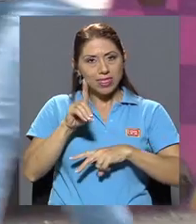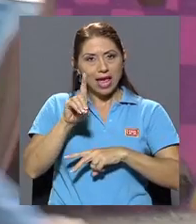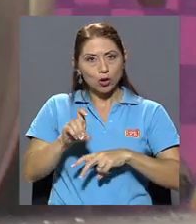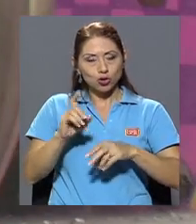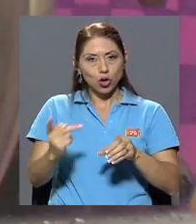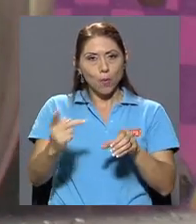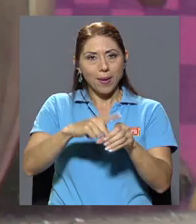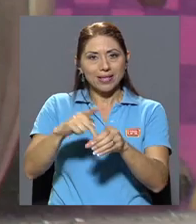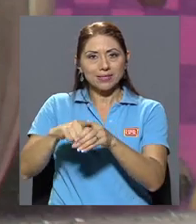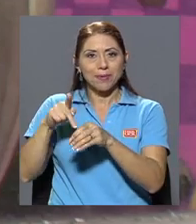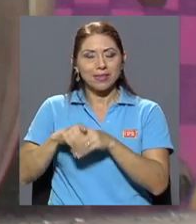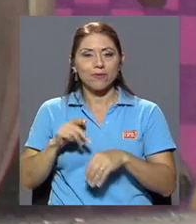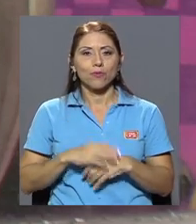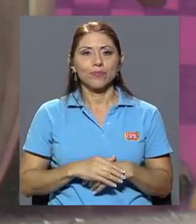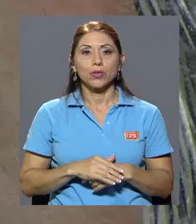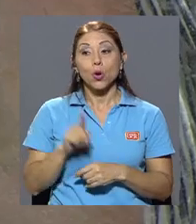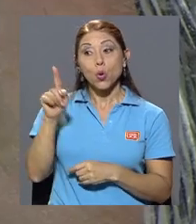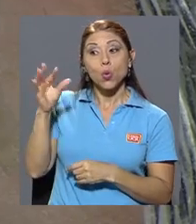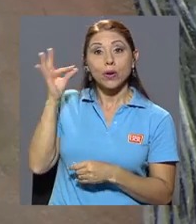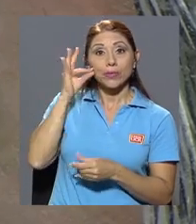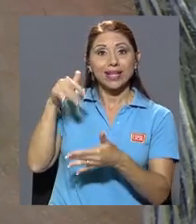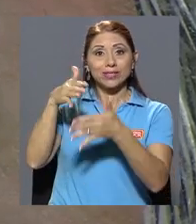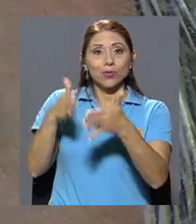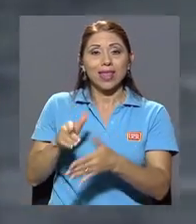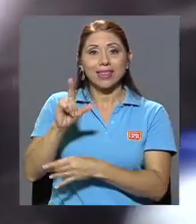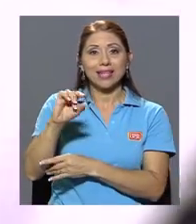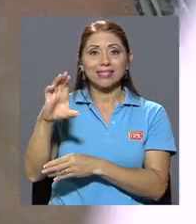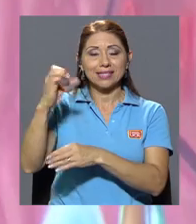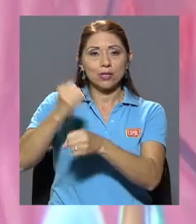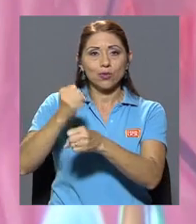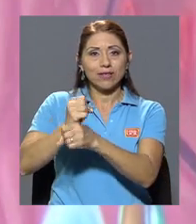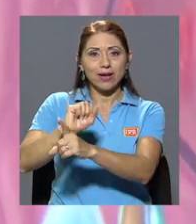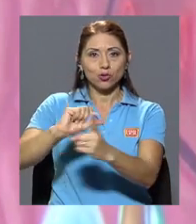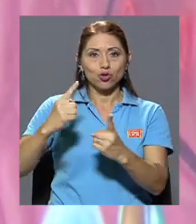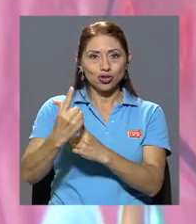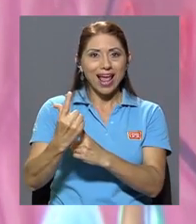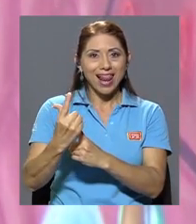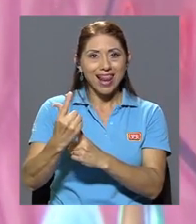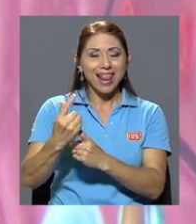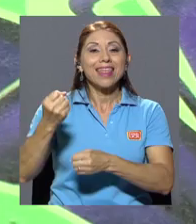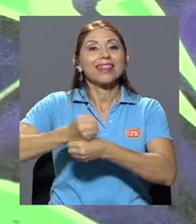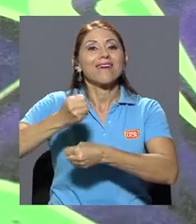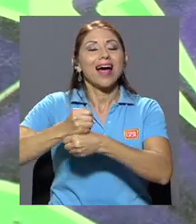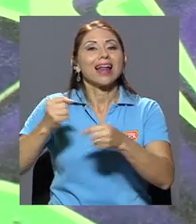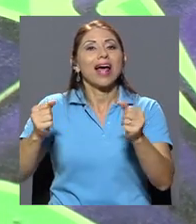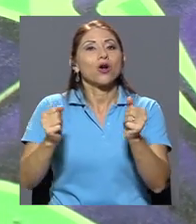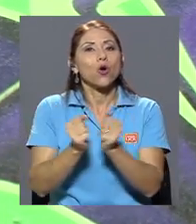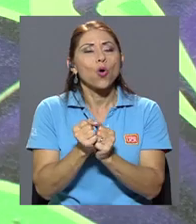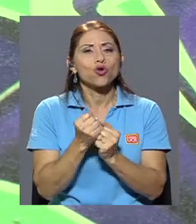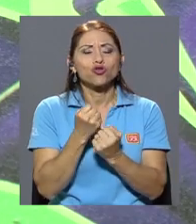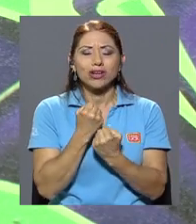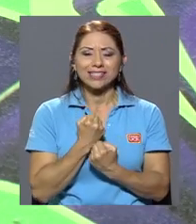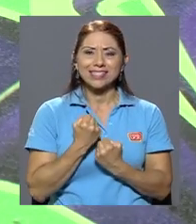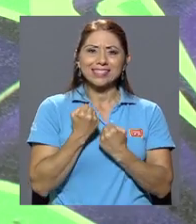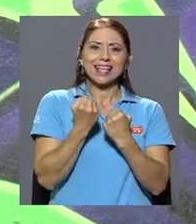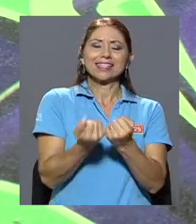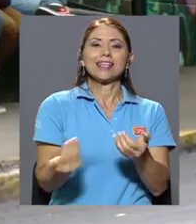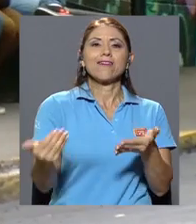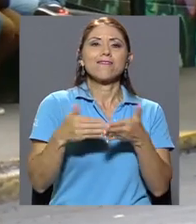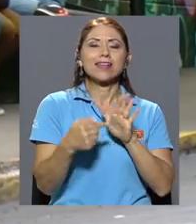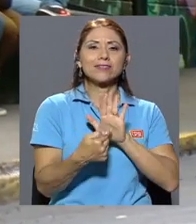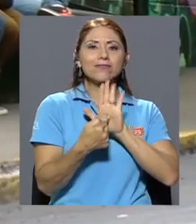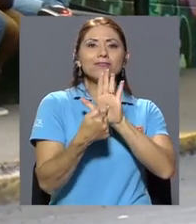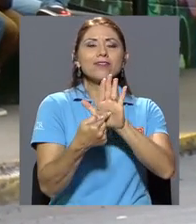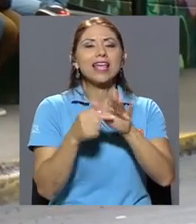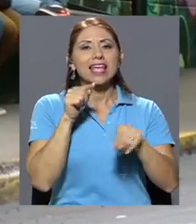tema. Una de las estudiantes de la licenciatura en Trabajo Social trabajará la resistencia, reivindicación y crítica